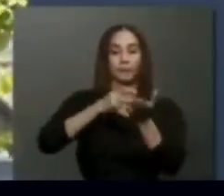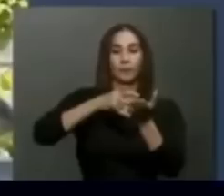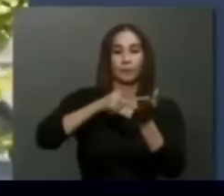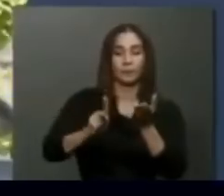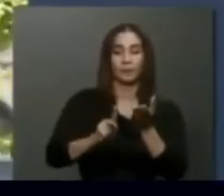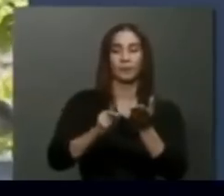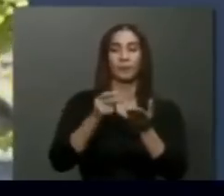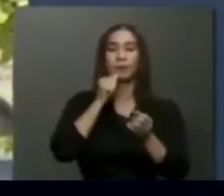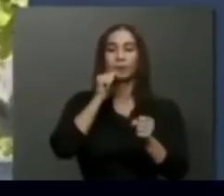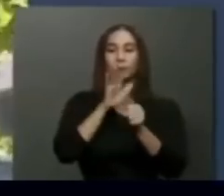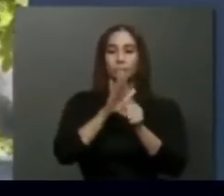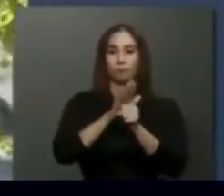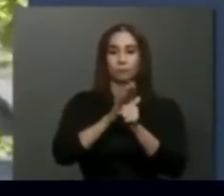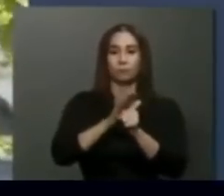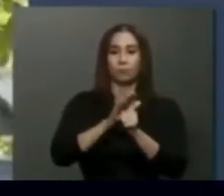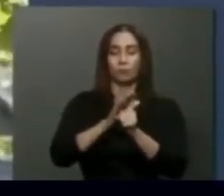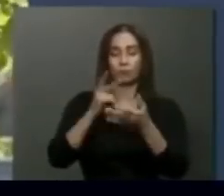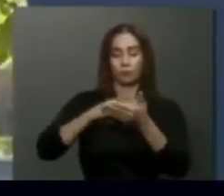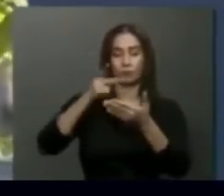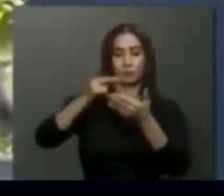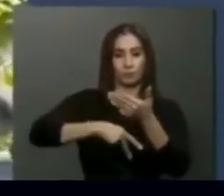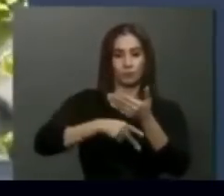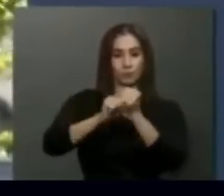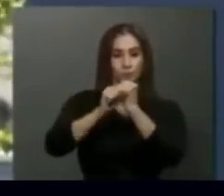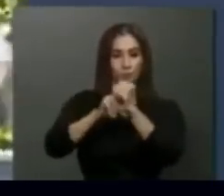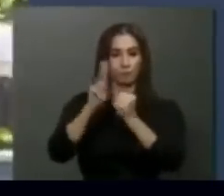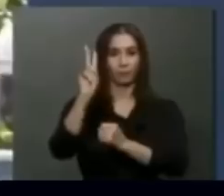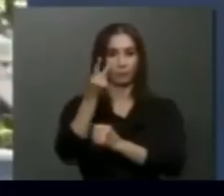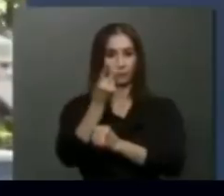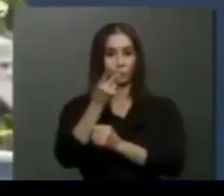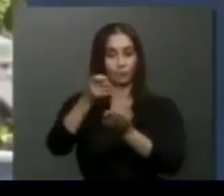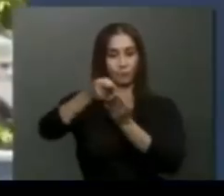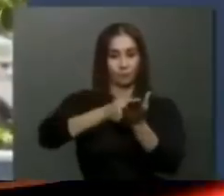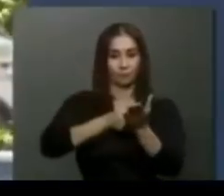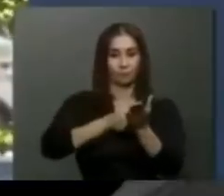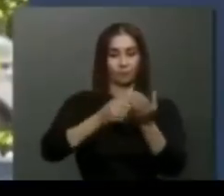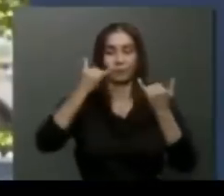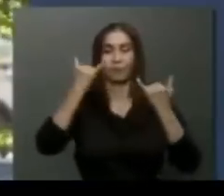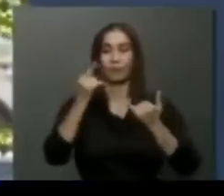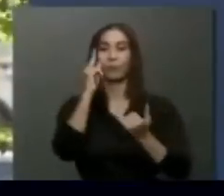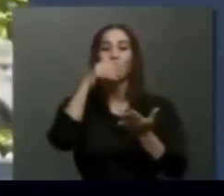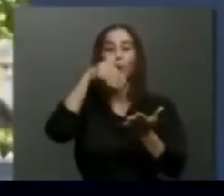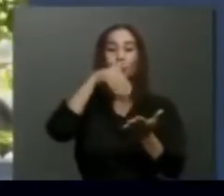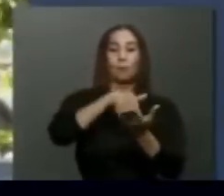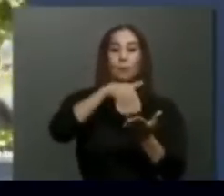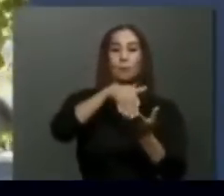tal como lo habíamos prometido en nuestro plan de gobierno con la doble. Hoy,